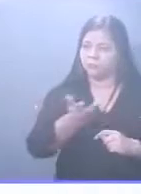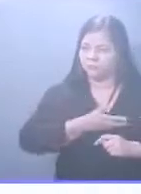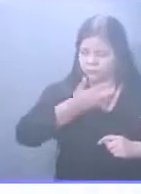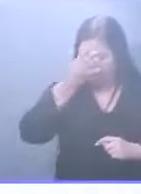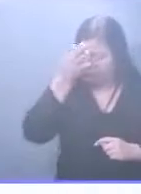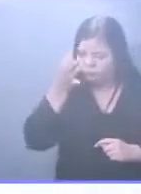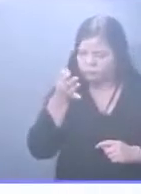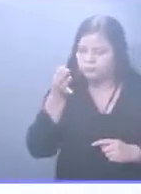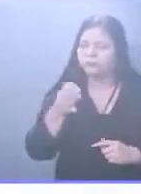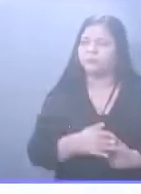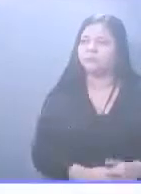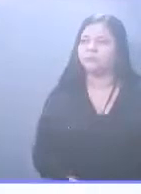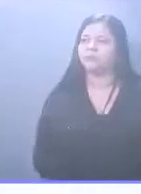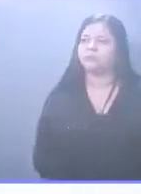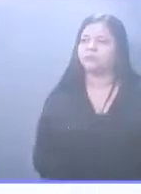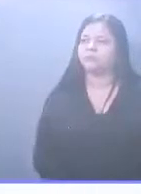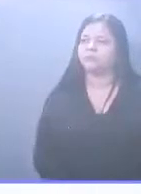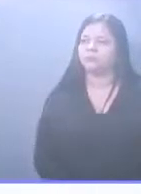creemos.